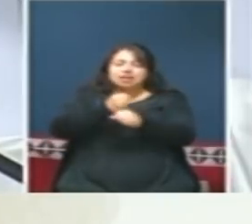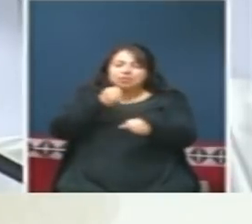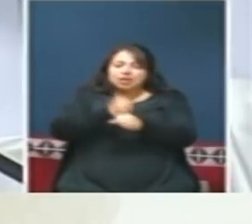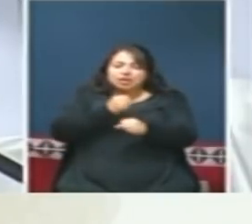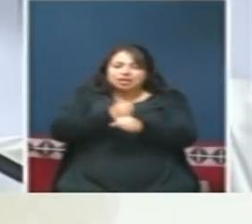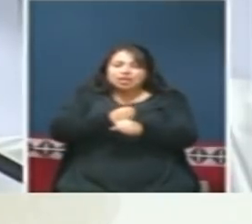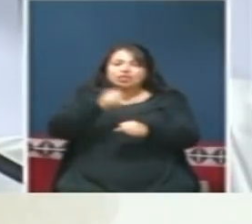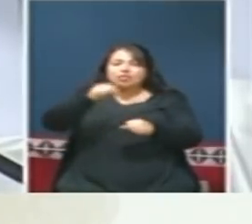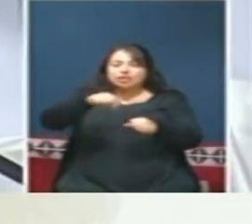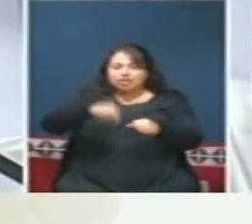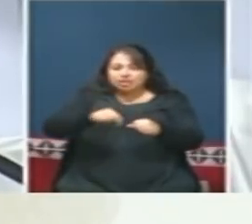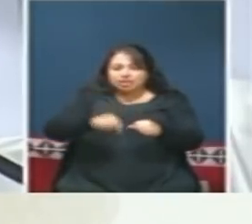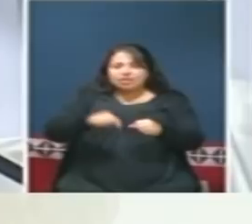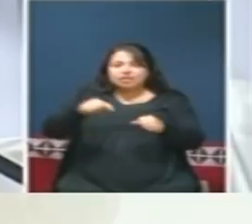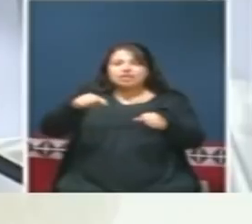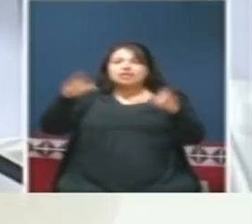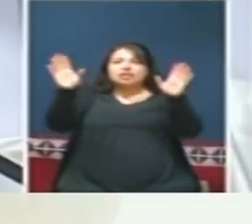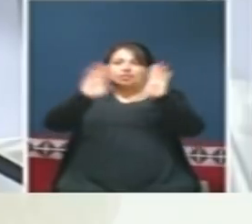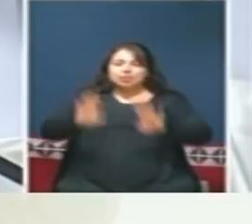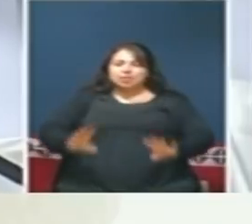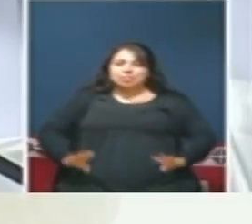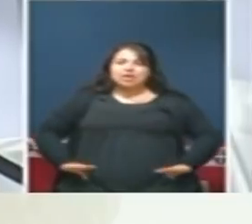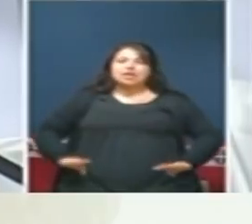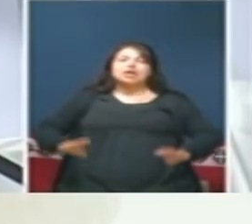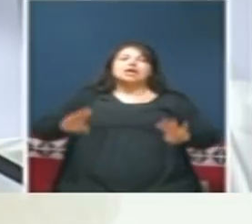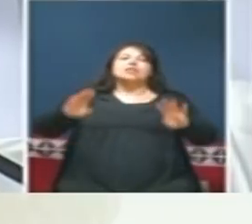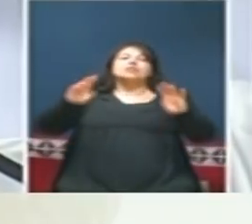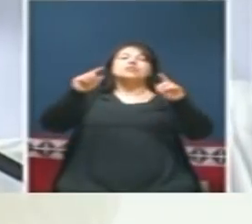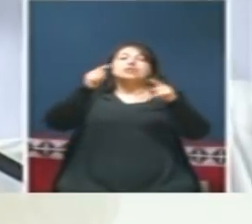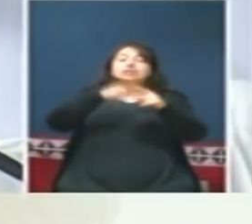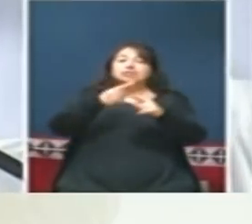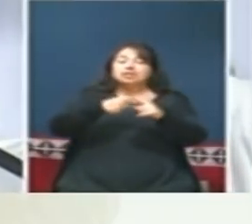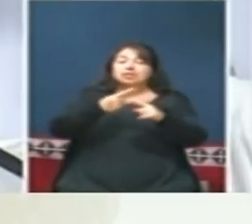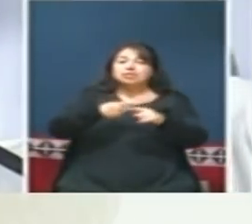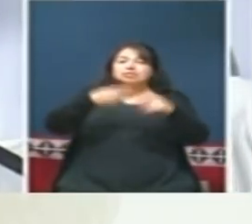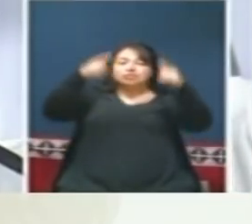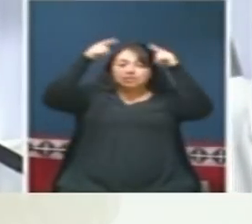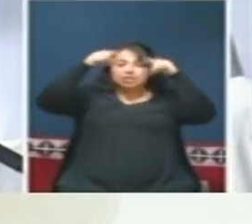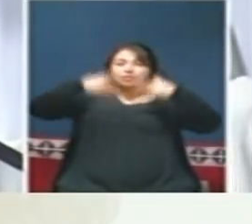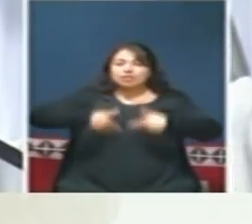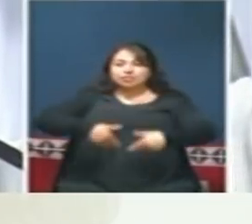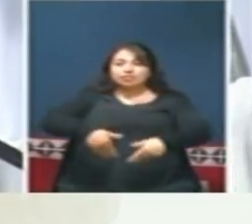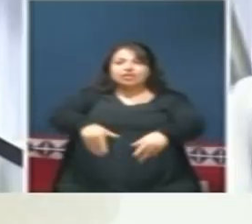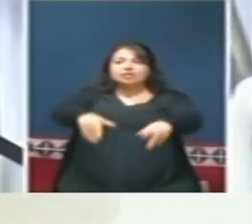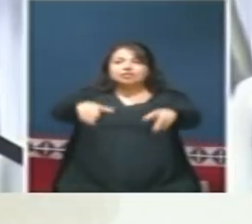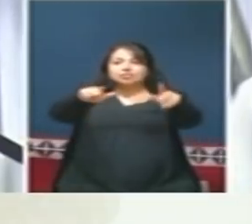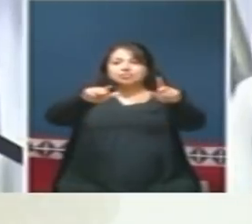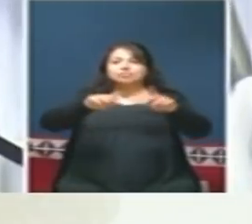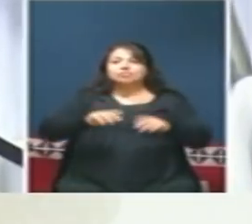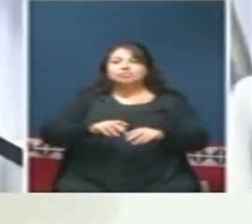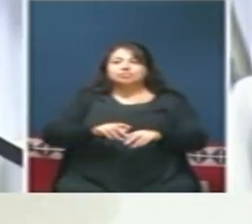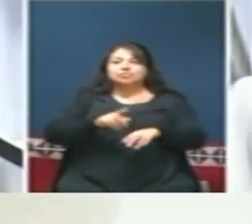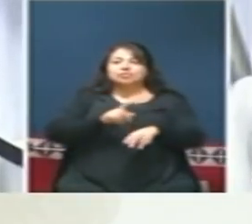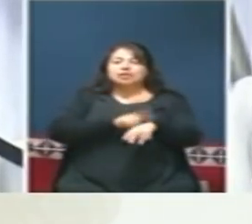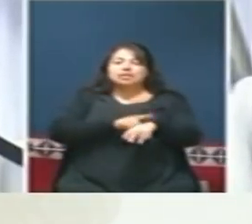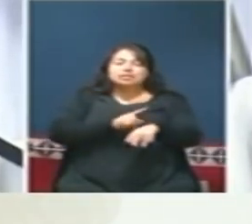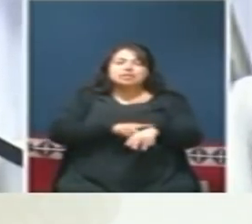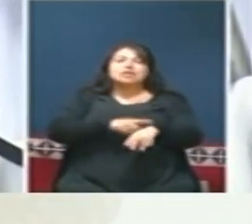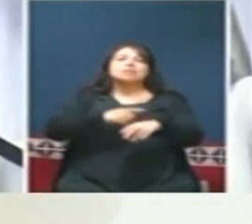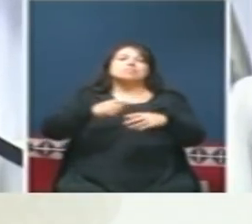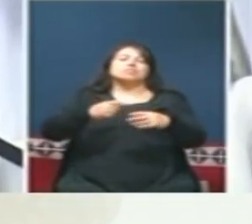preparar esta celebración y que han contribuido para vivir durante este tiempo en un verdadero estado de beatificación.